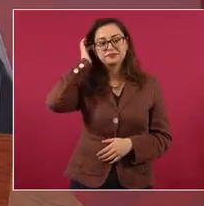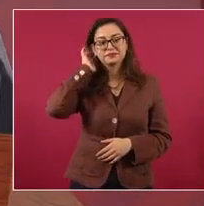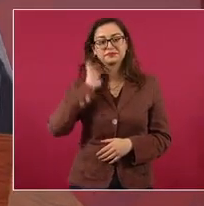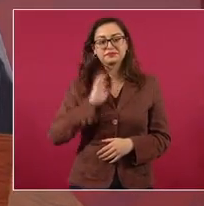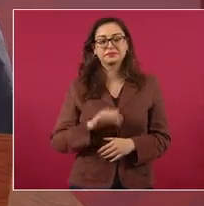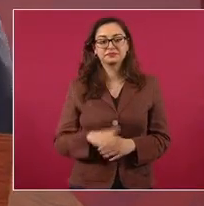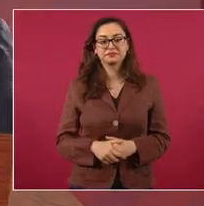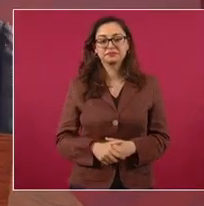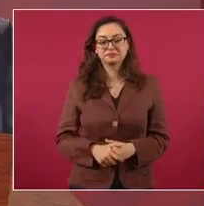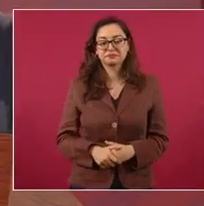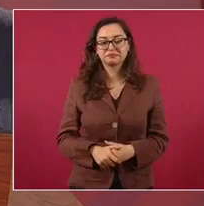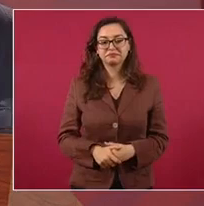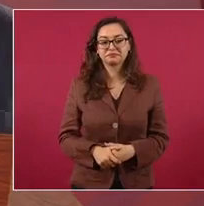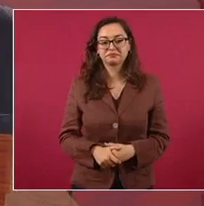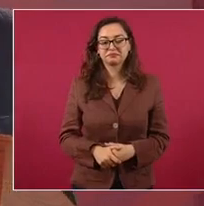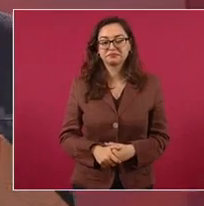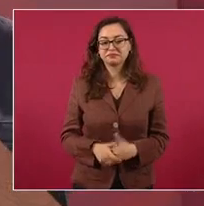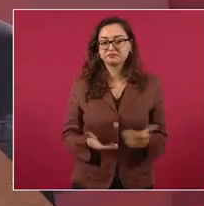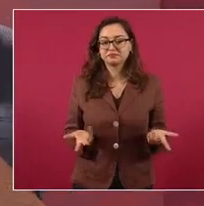Y